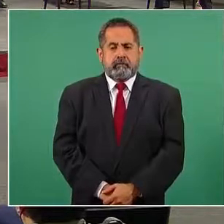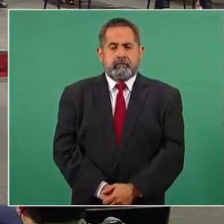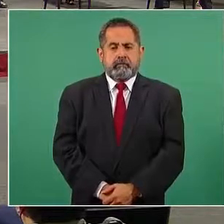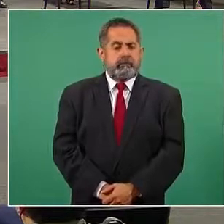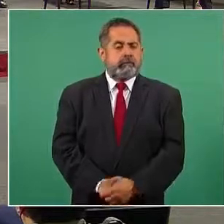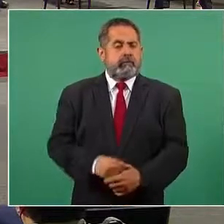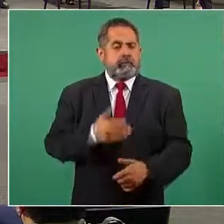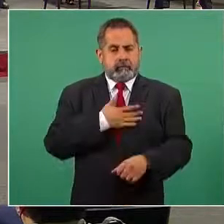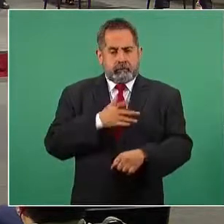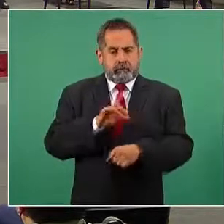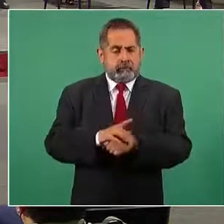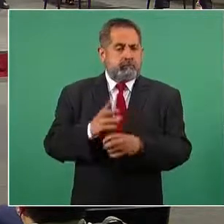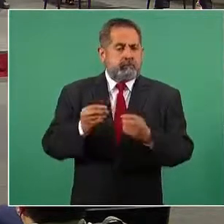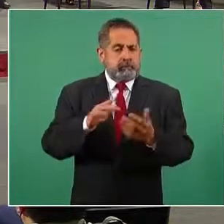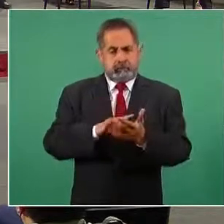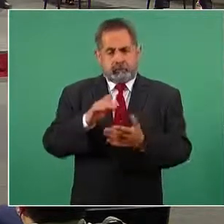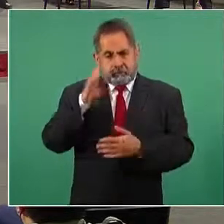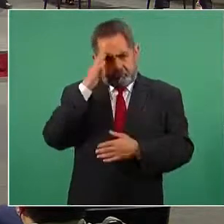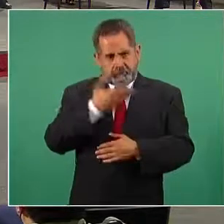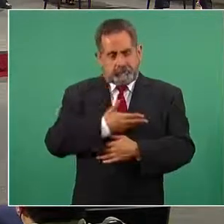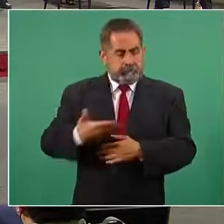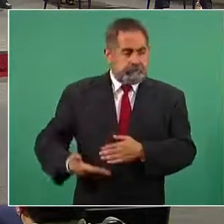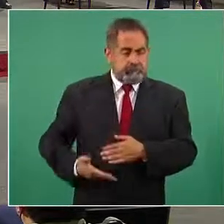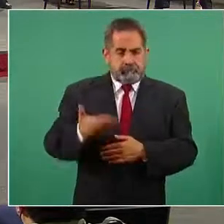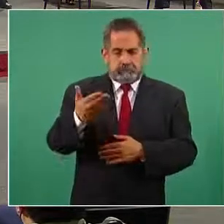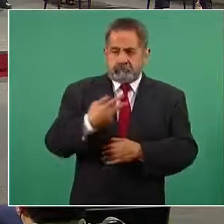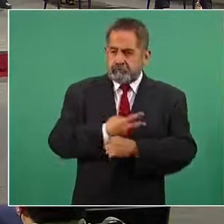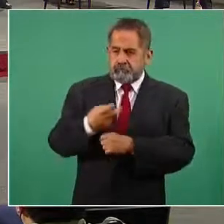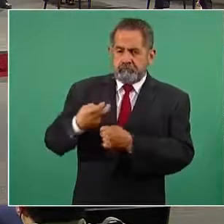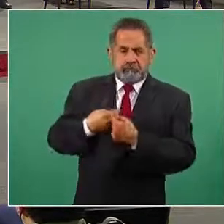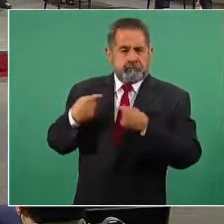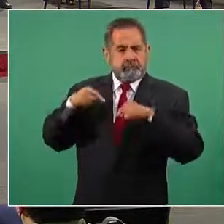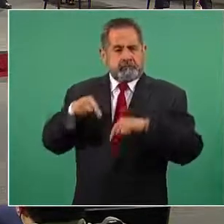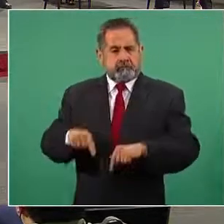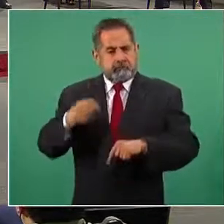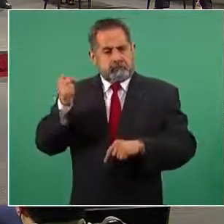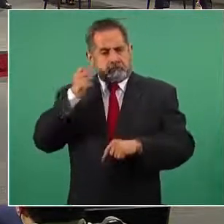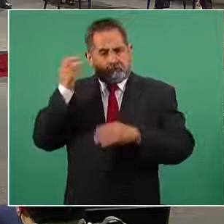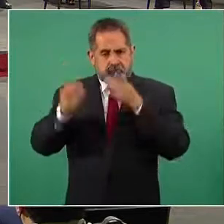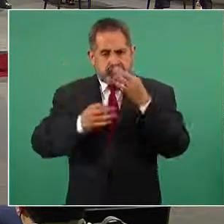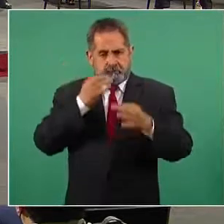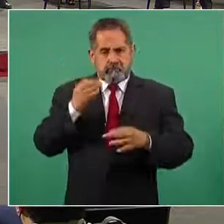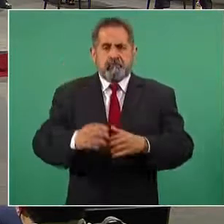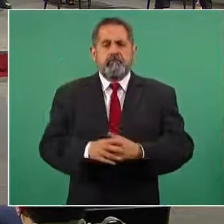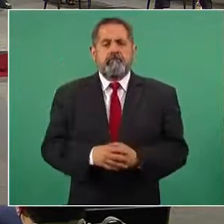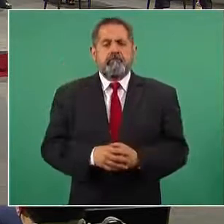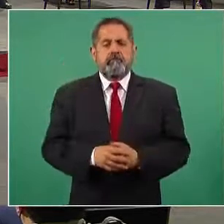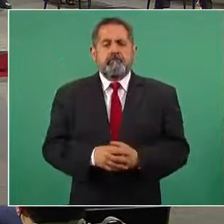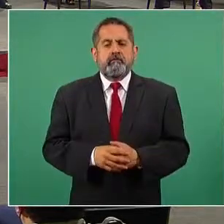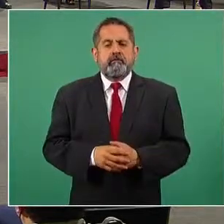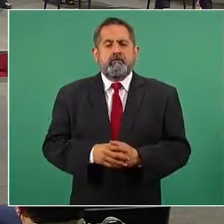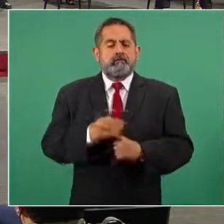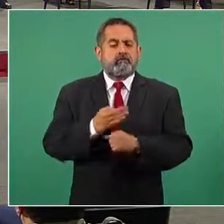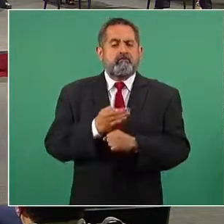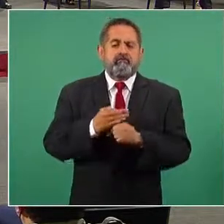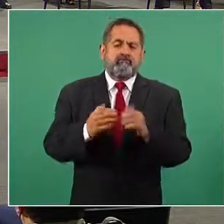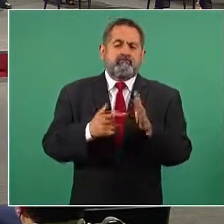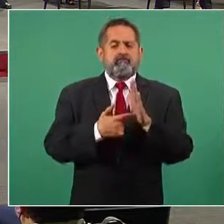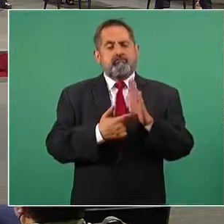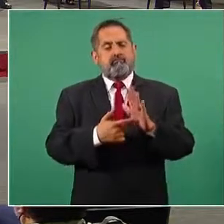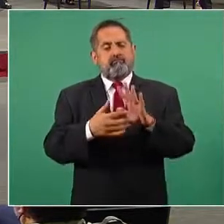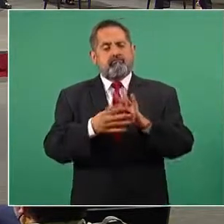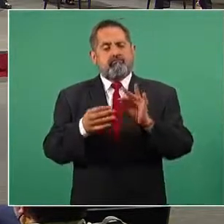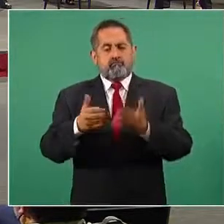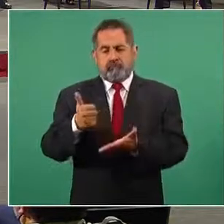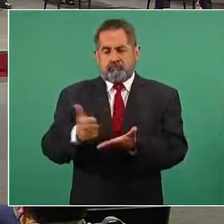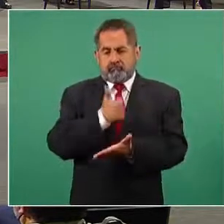Muy buenos días, muchas gracias, señor presidente, por la invitación a esta conferencia. Voy a mostrar, en el caso de la